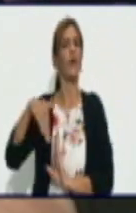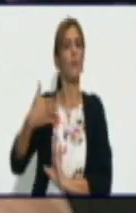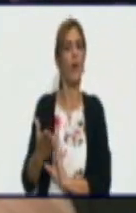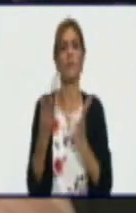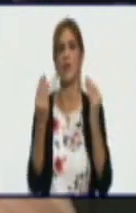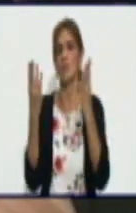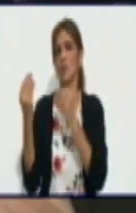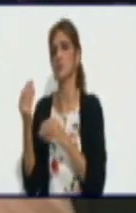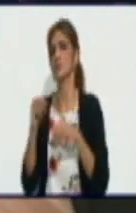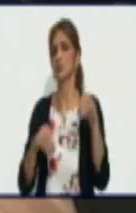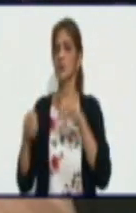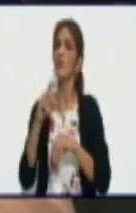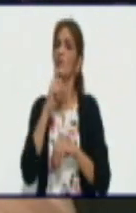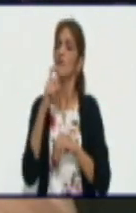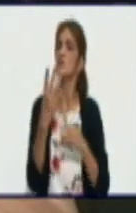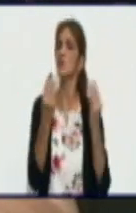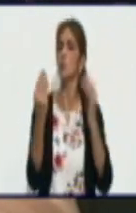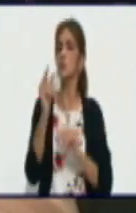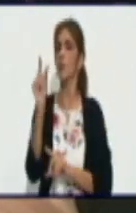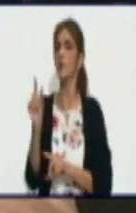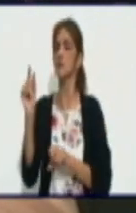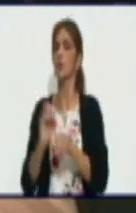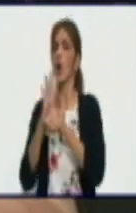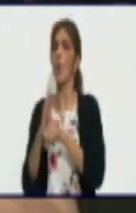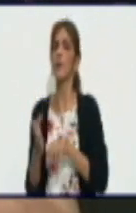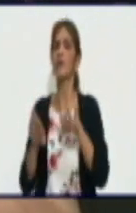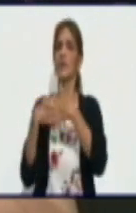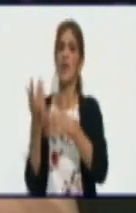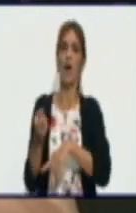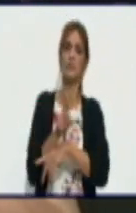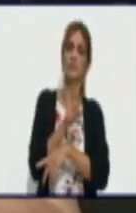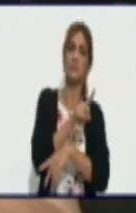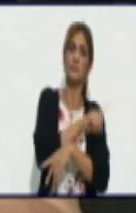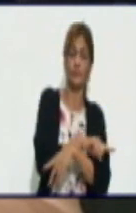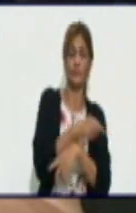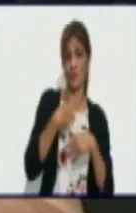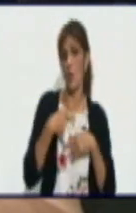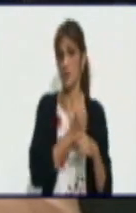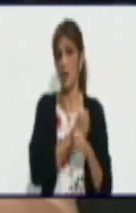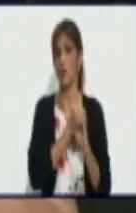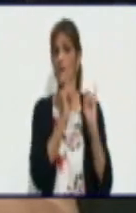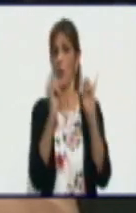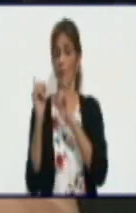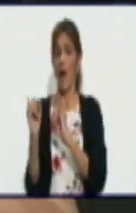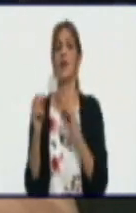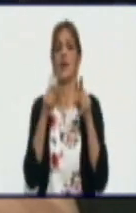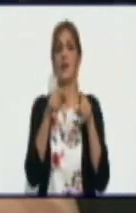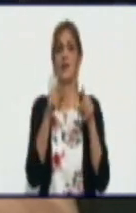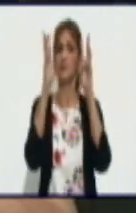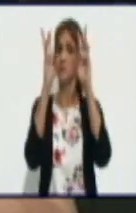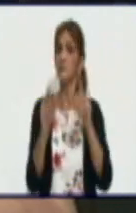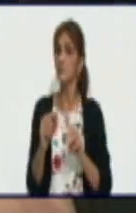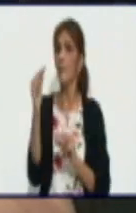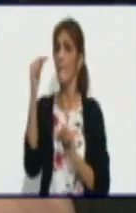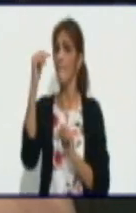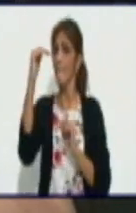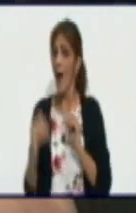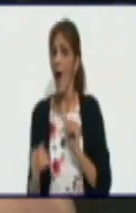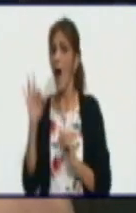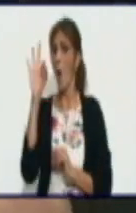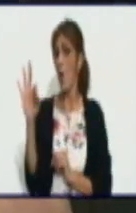una situación difícil. Debo de significar que a pesar de que es una cifra baja, no significa que esté resuelto